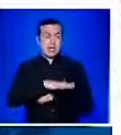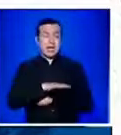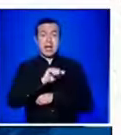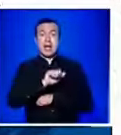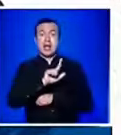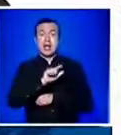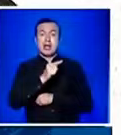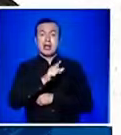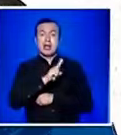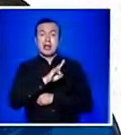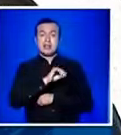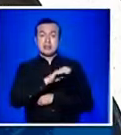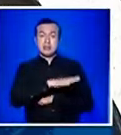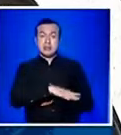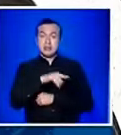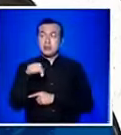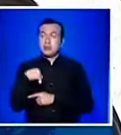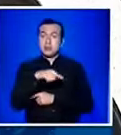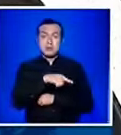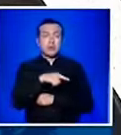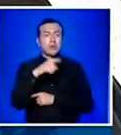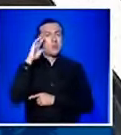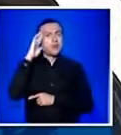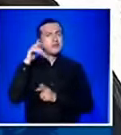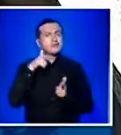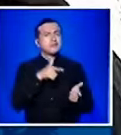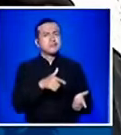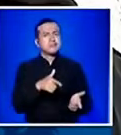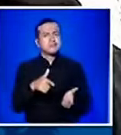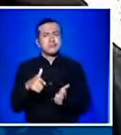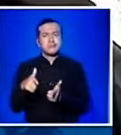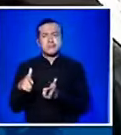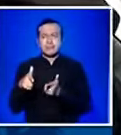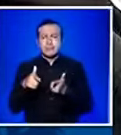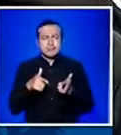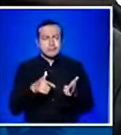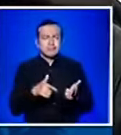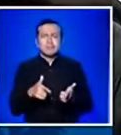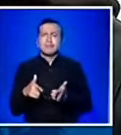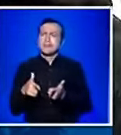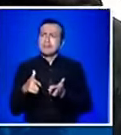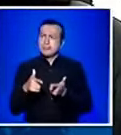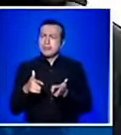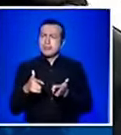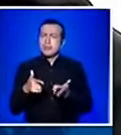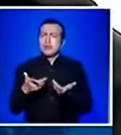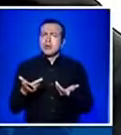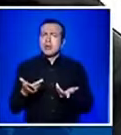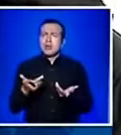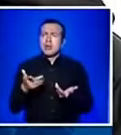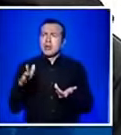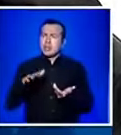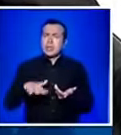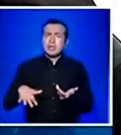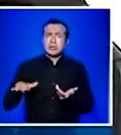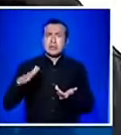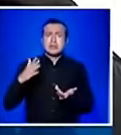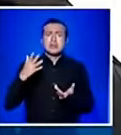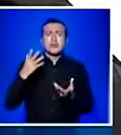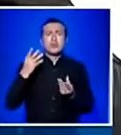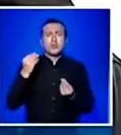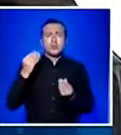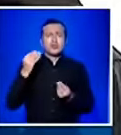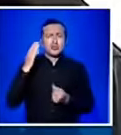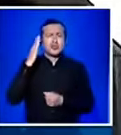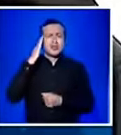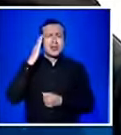está detectado por parte de los señores policías, incluso el Cabildo Mirasierra tiene claro de que hay cualquier cantidad